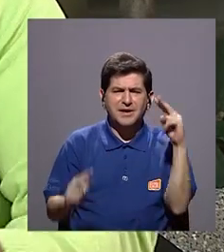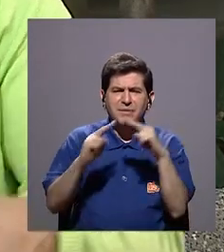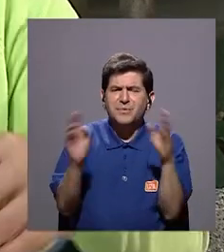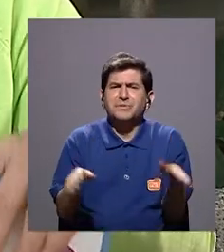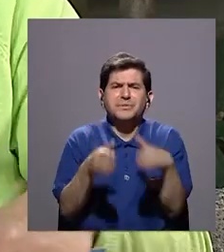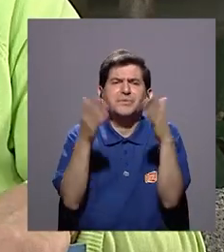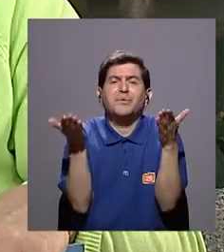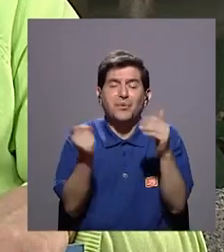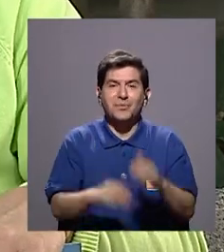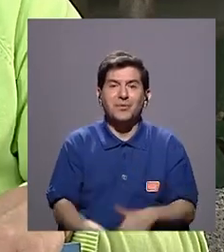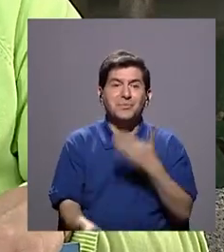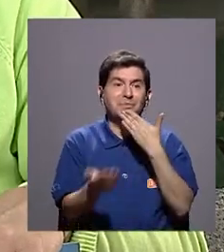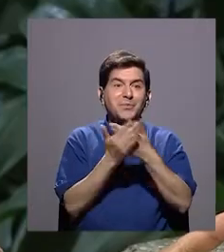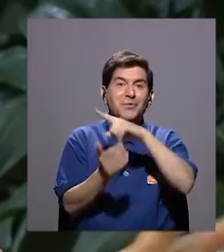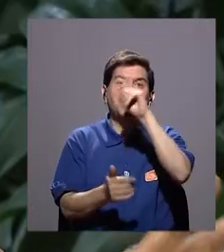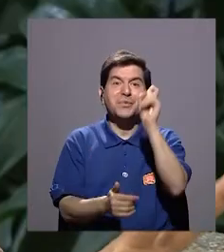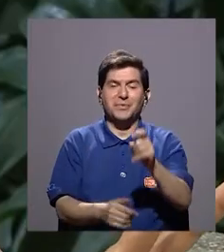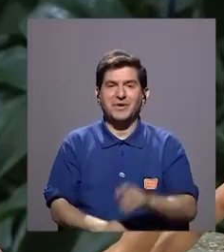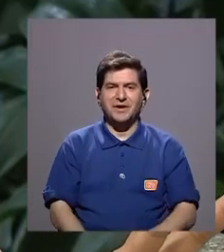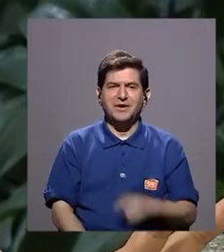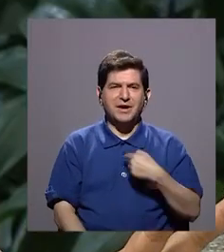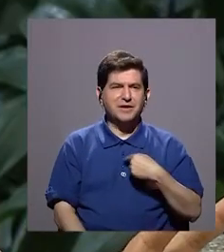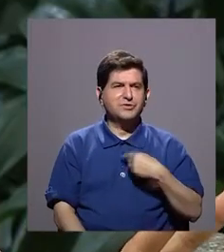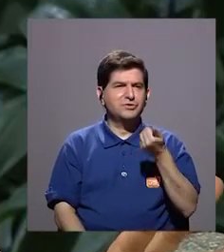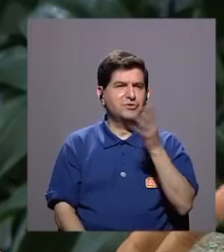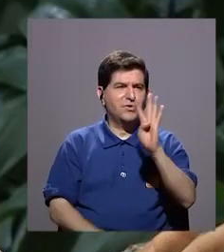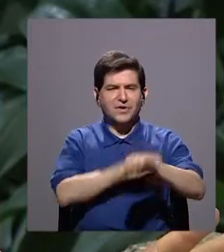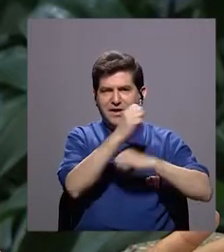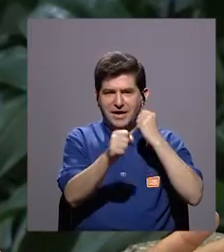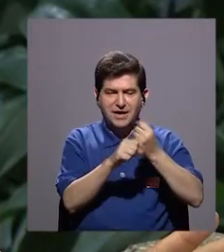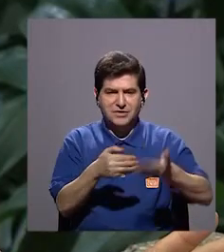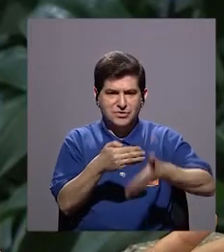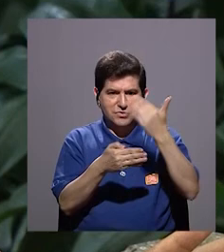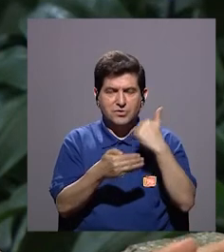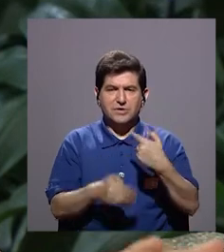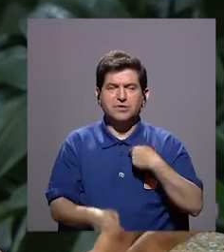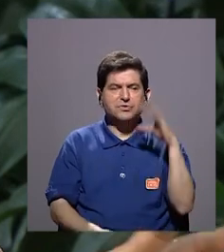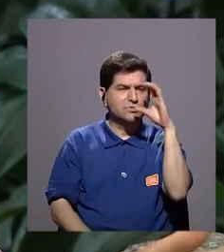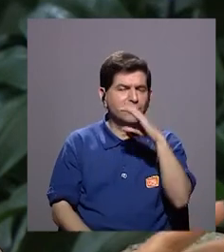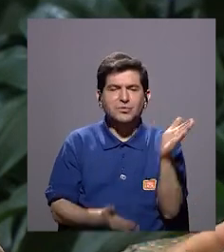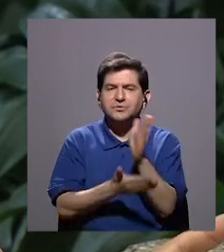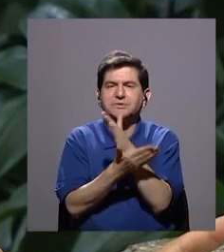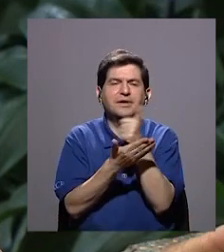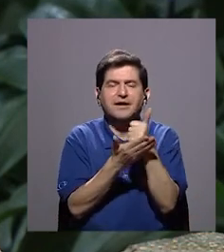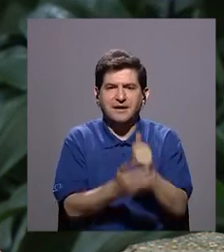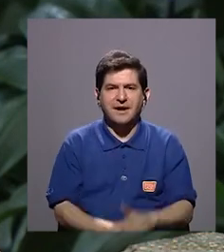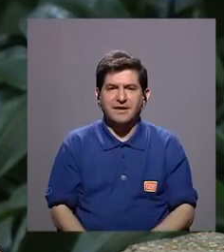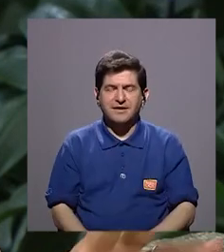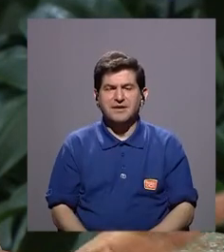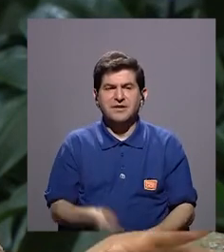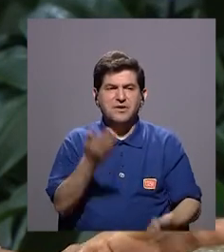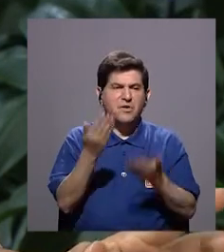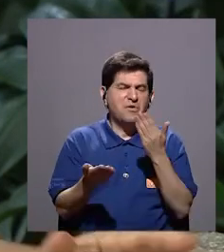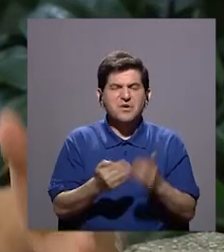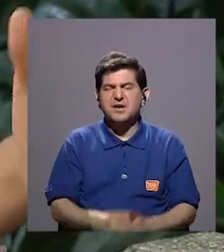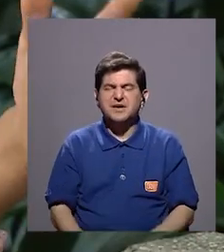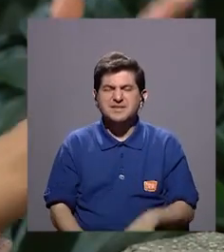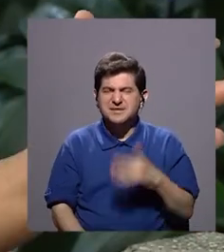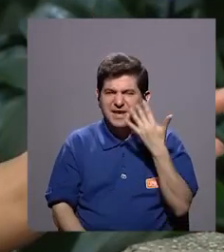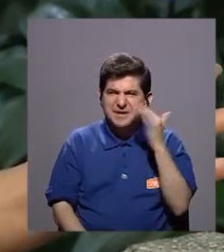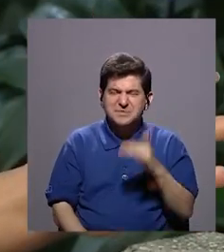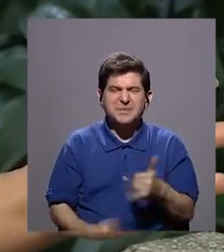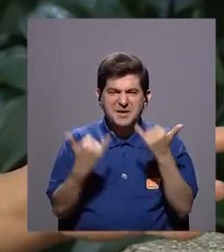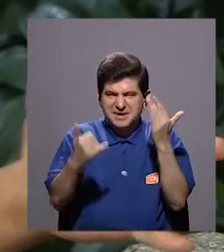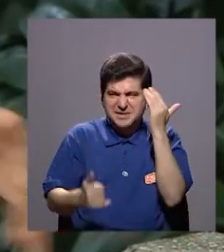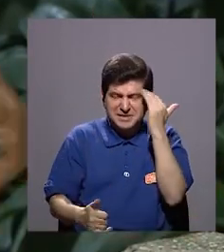se...? Buena pregunta. Yo hace más de 14 años estaba como en búsqueda de algo. Y puede sonar trillado